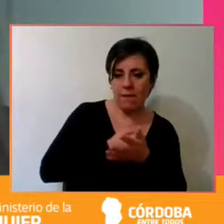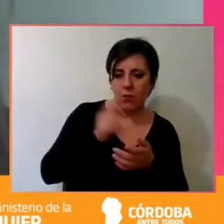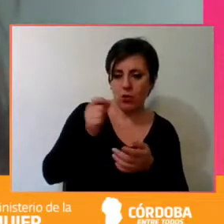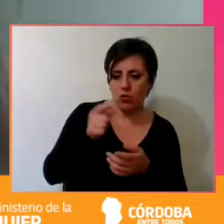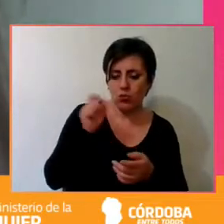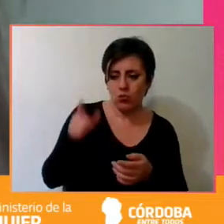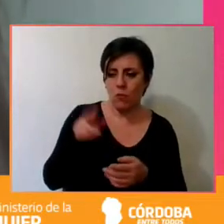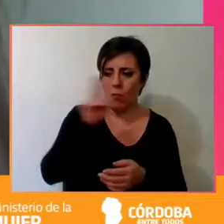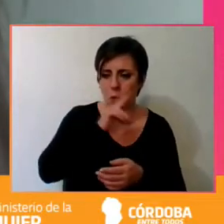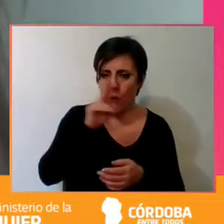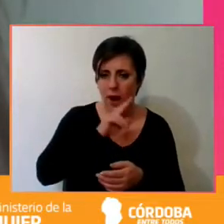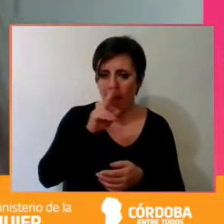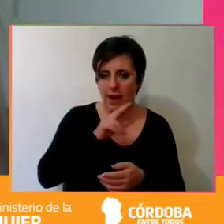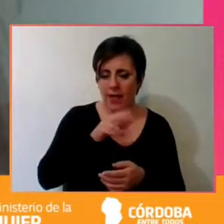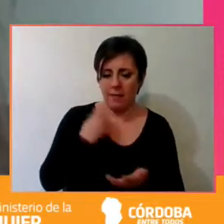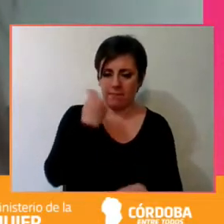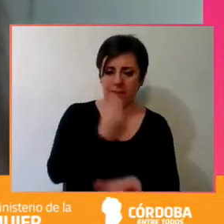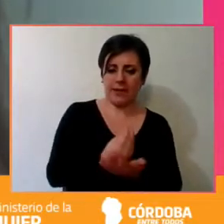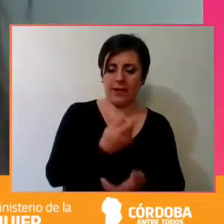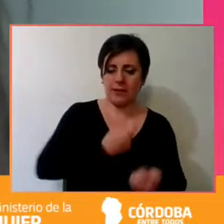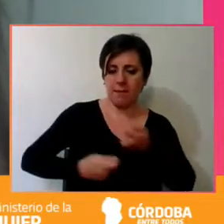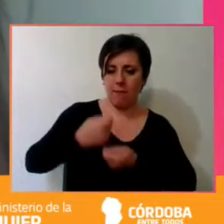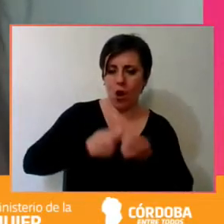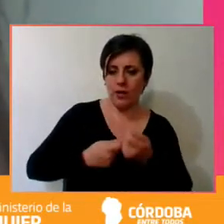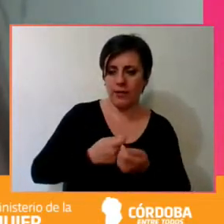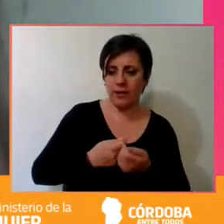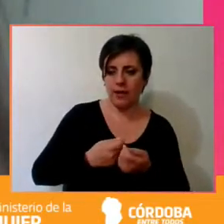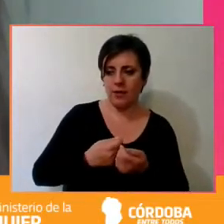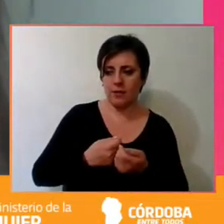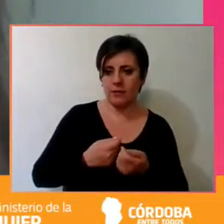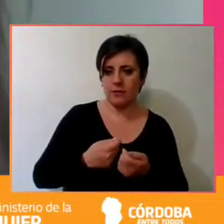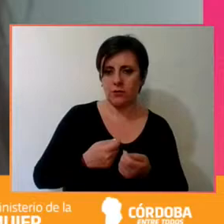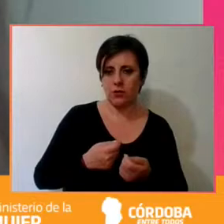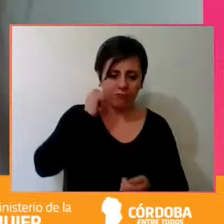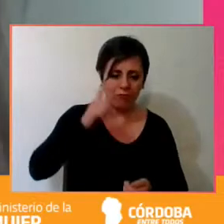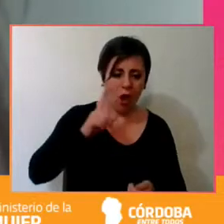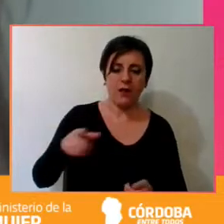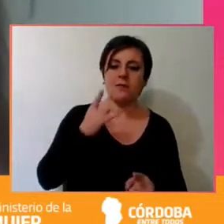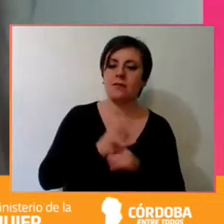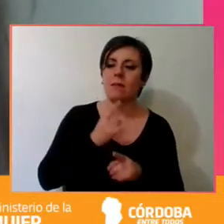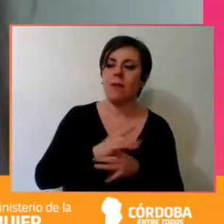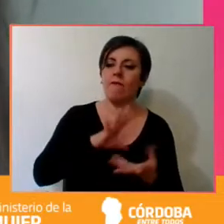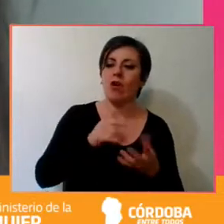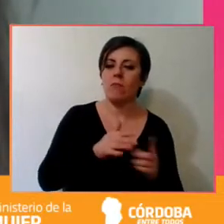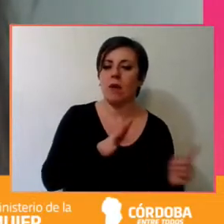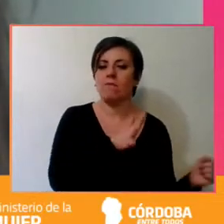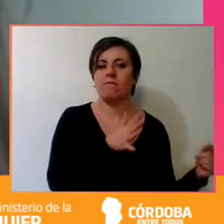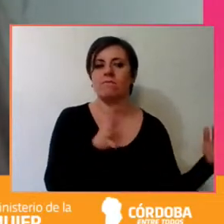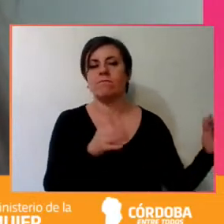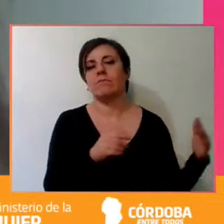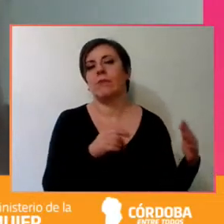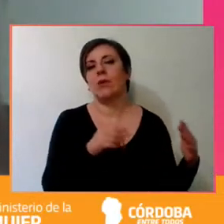derecho de las mujeres a estar en política. Toda conquista de las mujeres ha venido acompañada de una respuesta violenta contra ellas. Entonces tenemos que